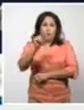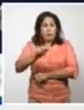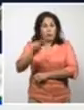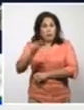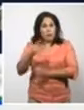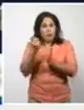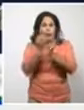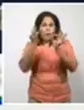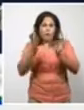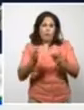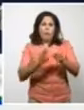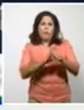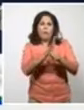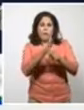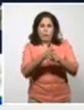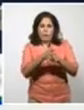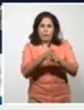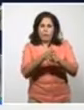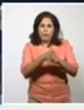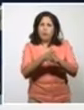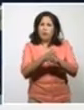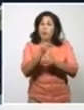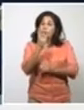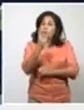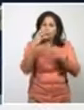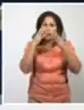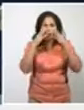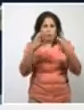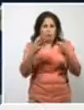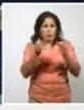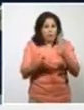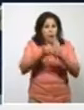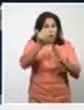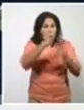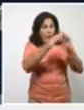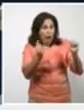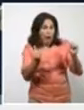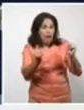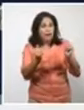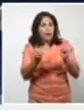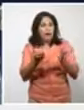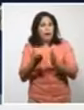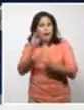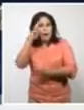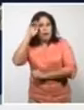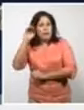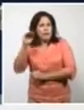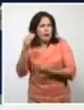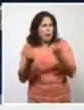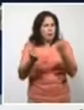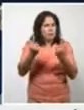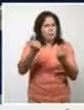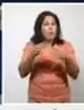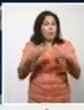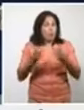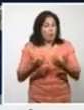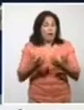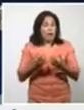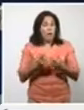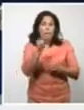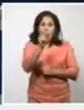confirmados. Esos son dos indicadores que son favorables. Uno, que los que